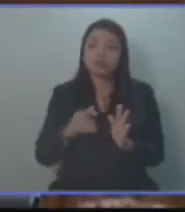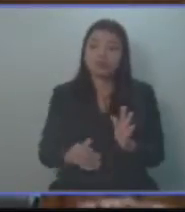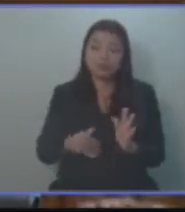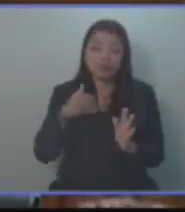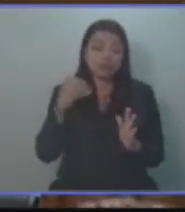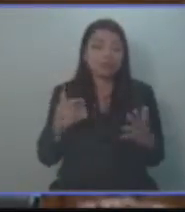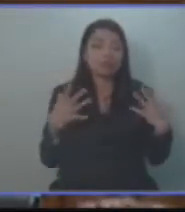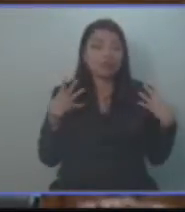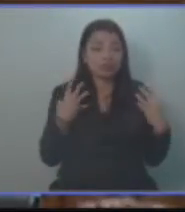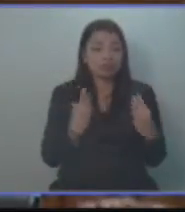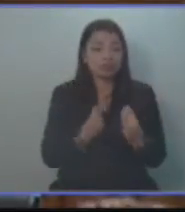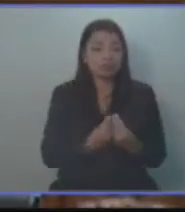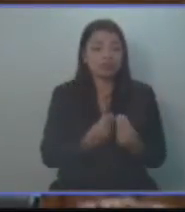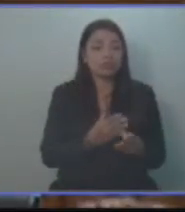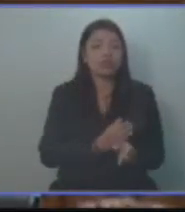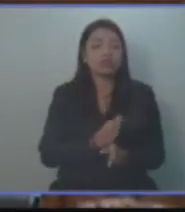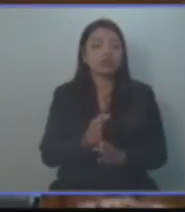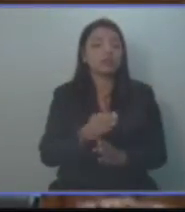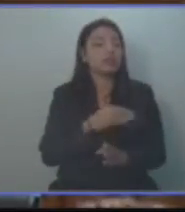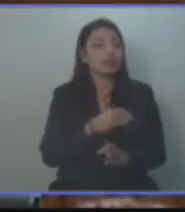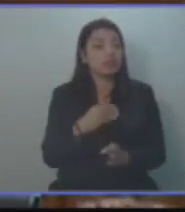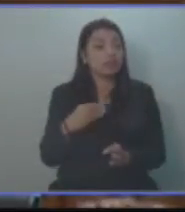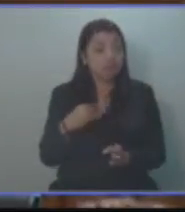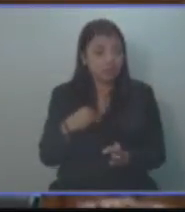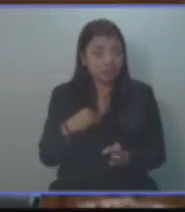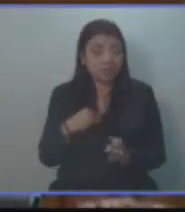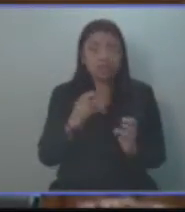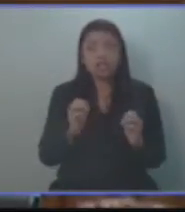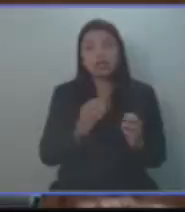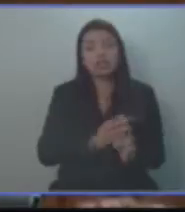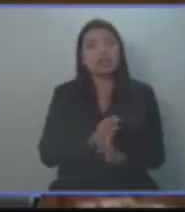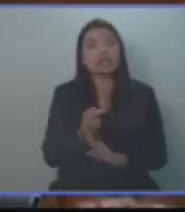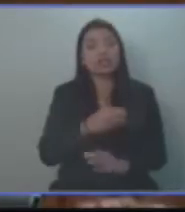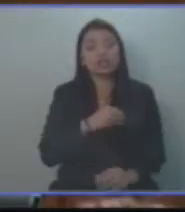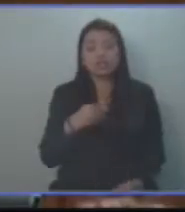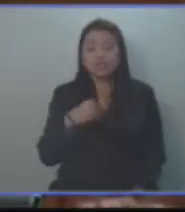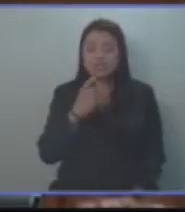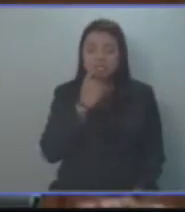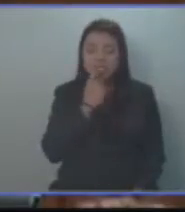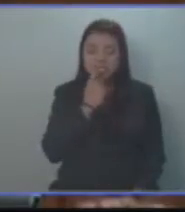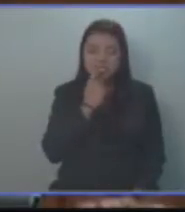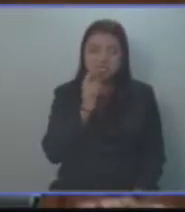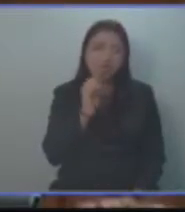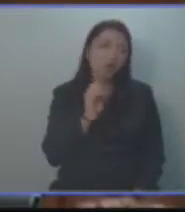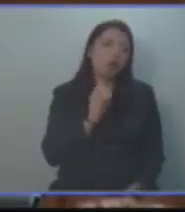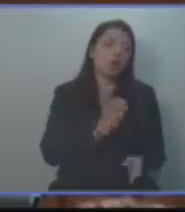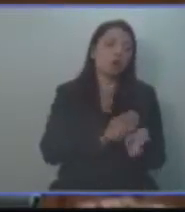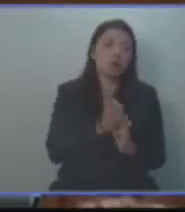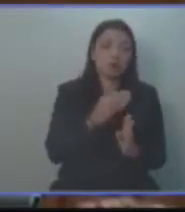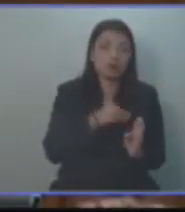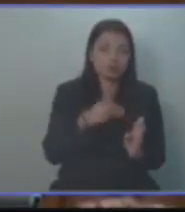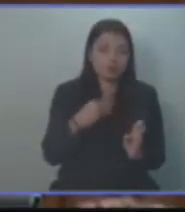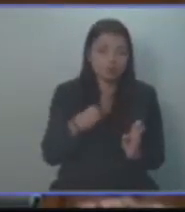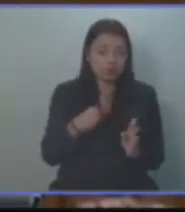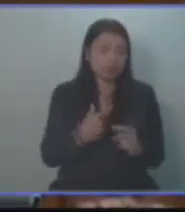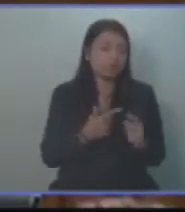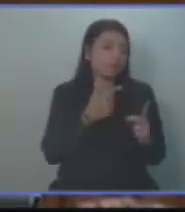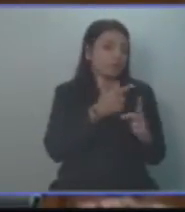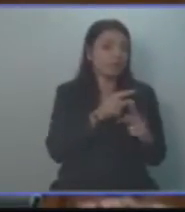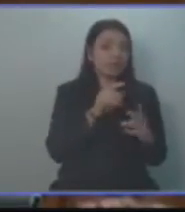social de las carreras de medicina y odontología y médicos u odontólogos residentes.